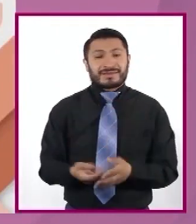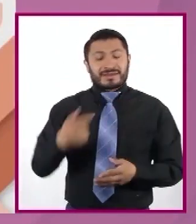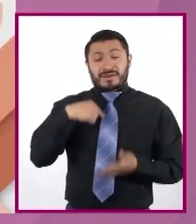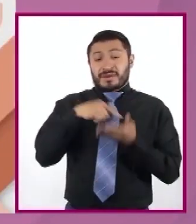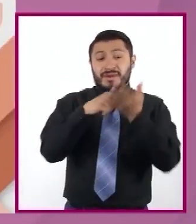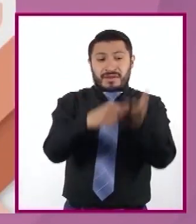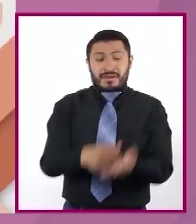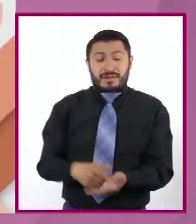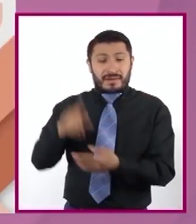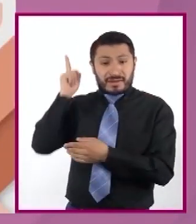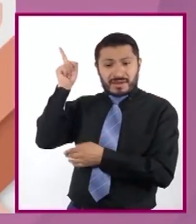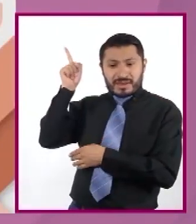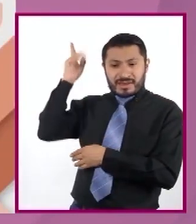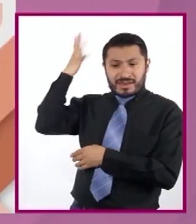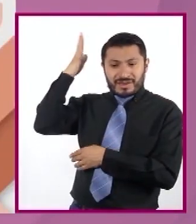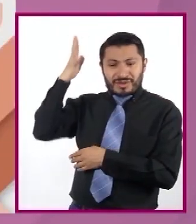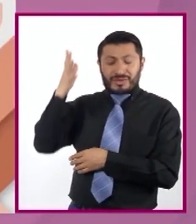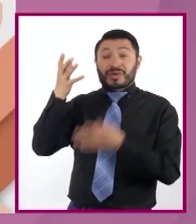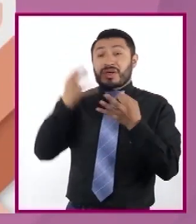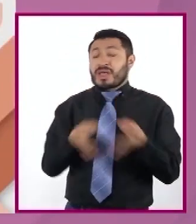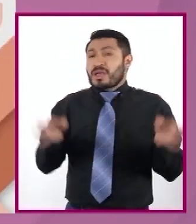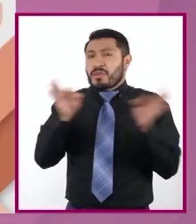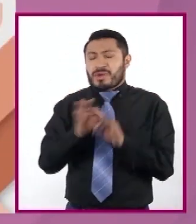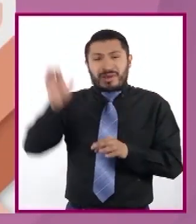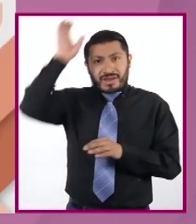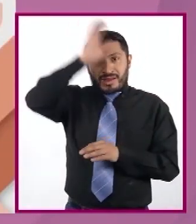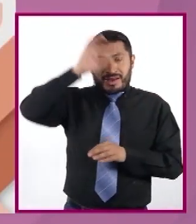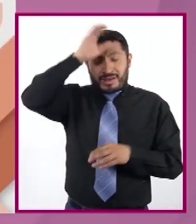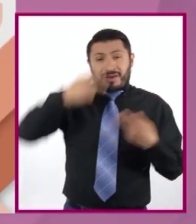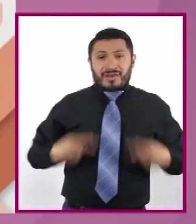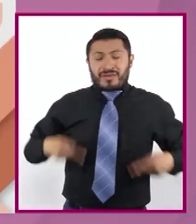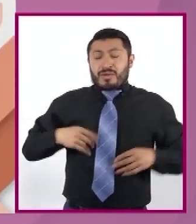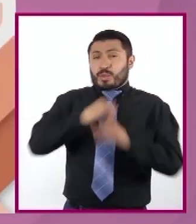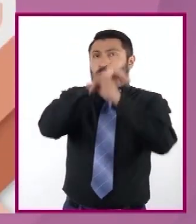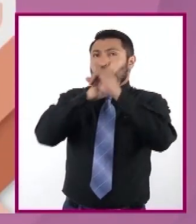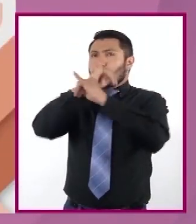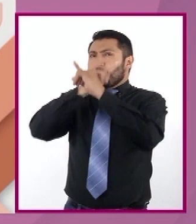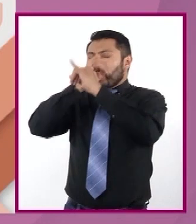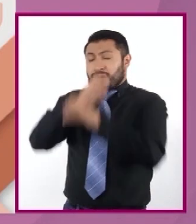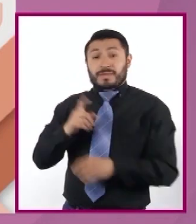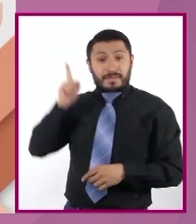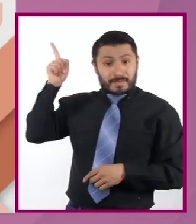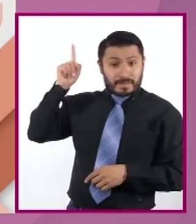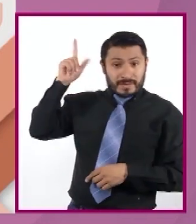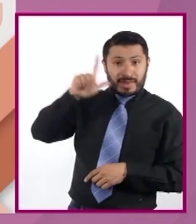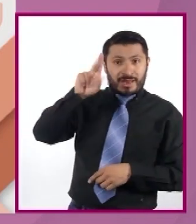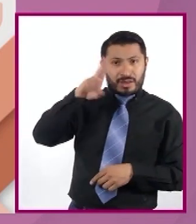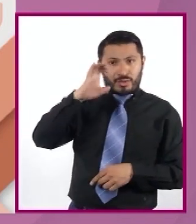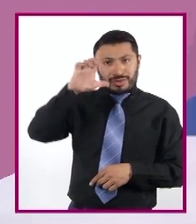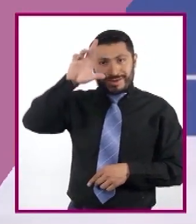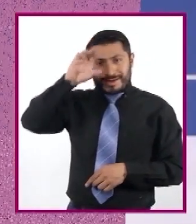es centro de atención de los científicos. Este lucero es el centro de nuestro sistema solar.